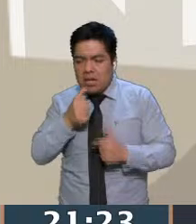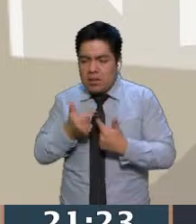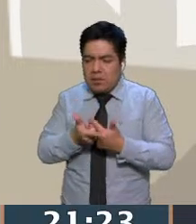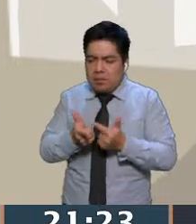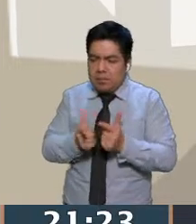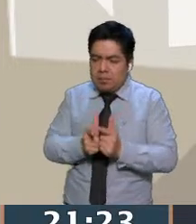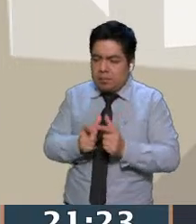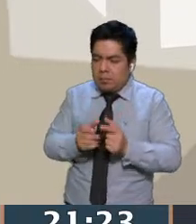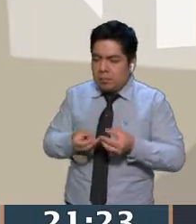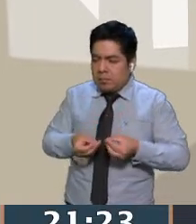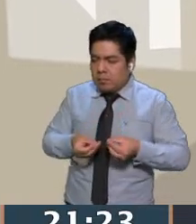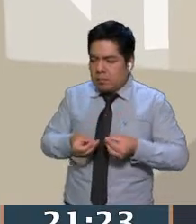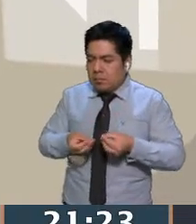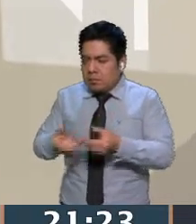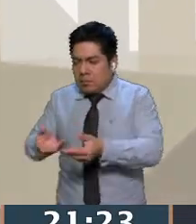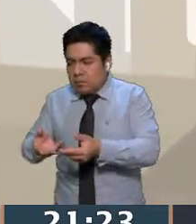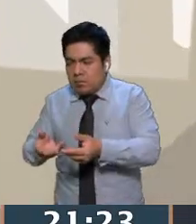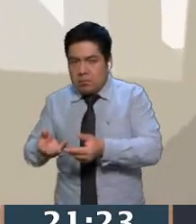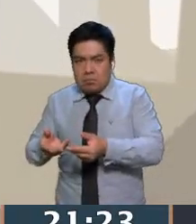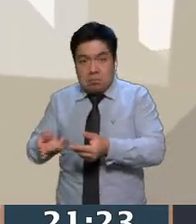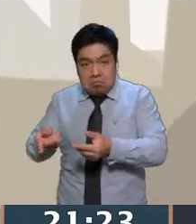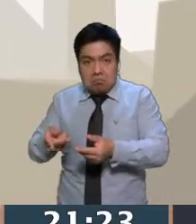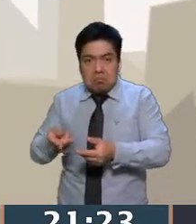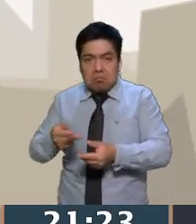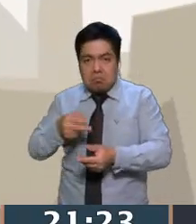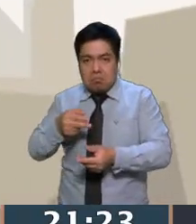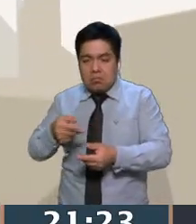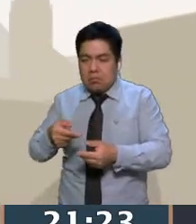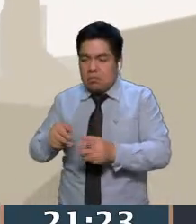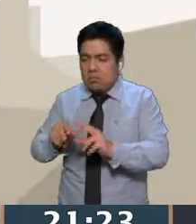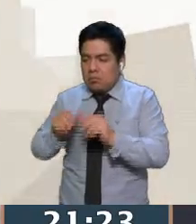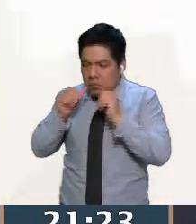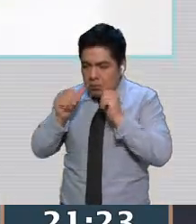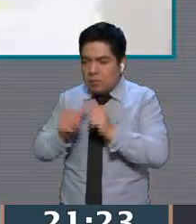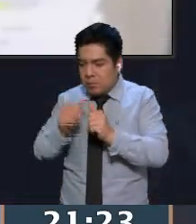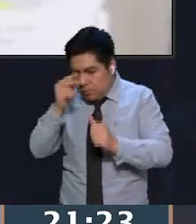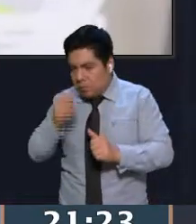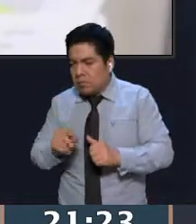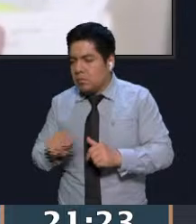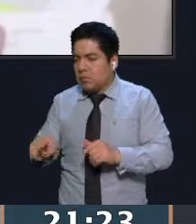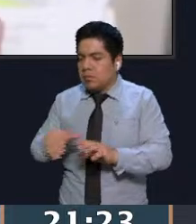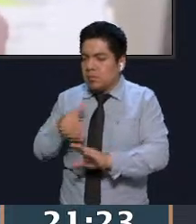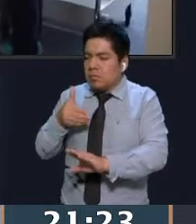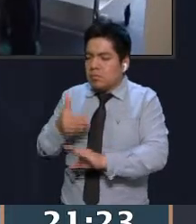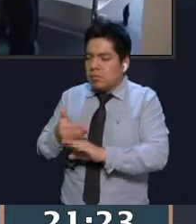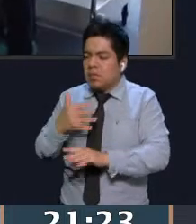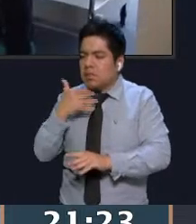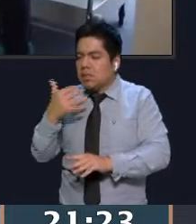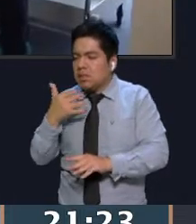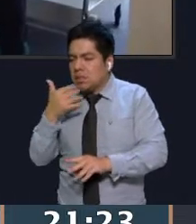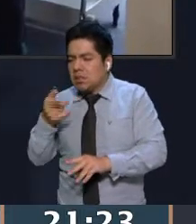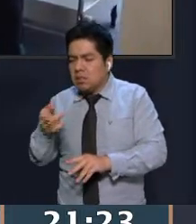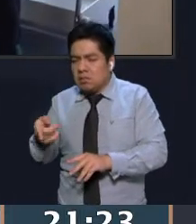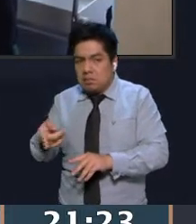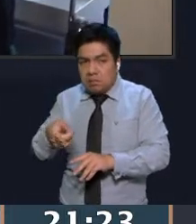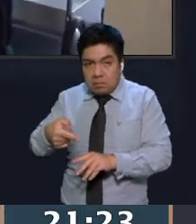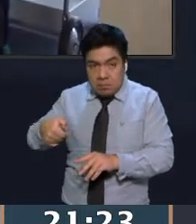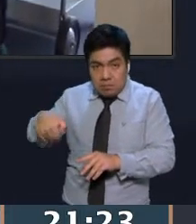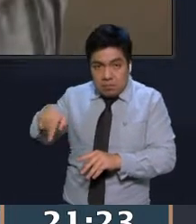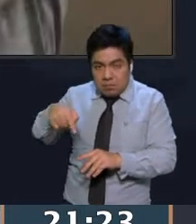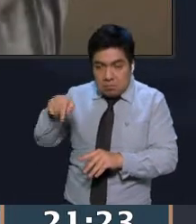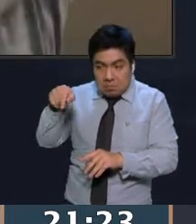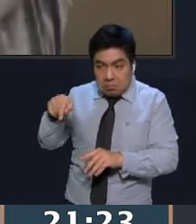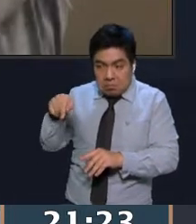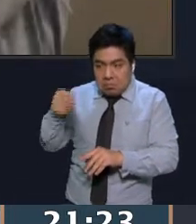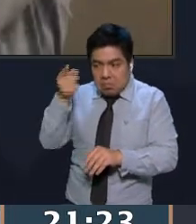grupo de poder fáctico, como lo es Mexicanos contra la Corrupción y Impunidad, que ni siquiera se hayan tomado la molestia los